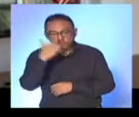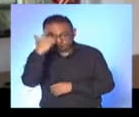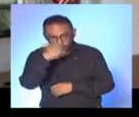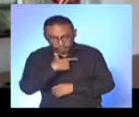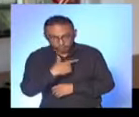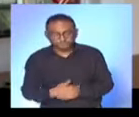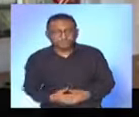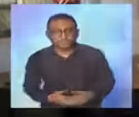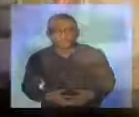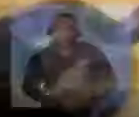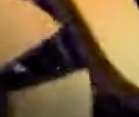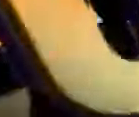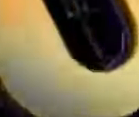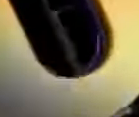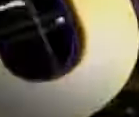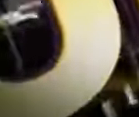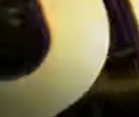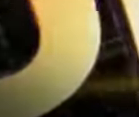noches.